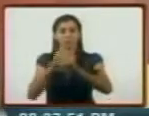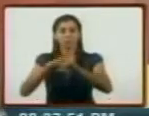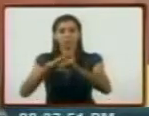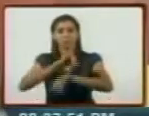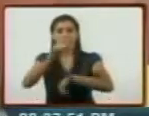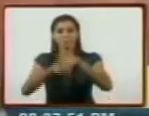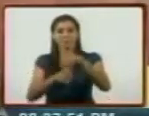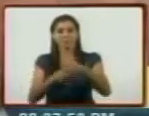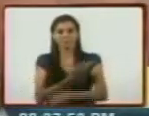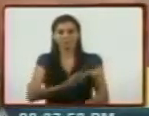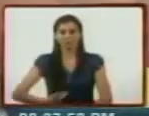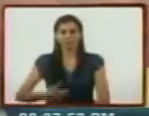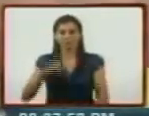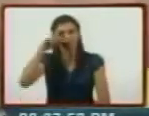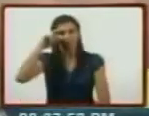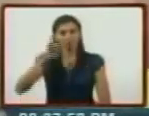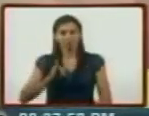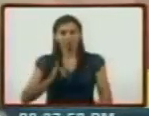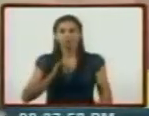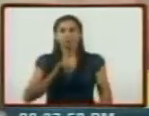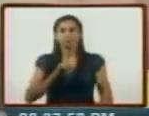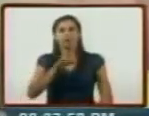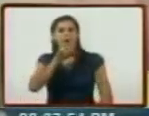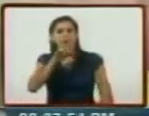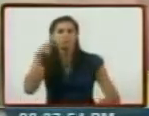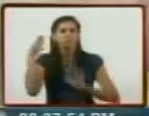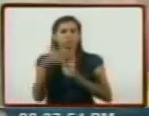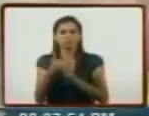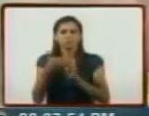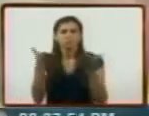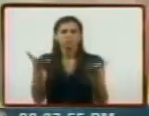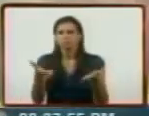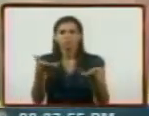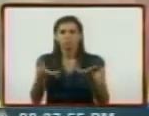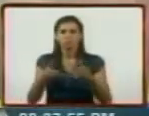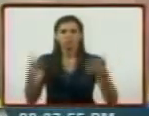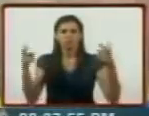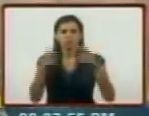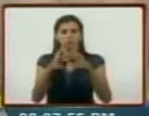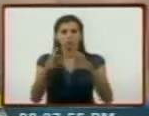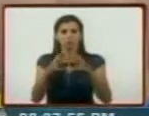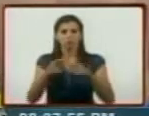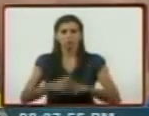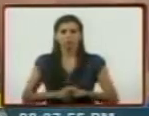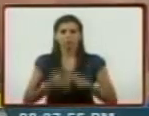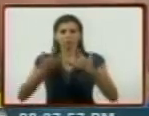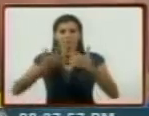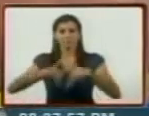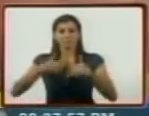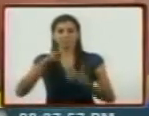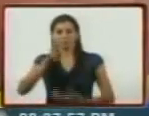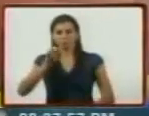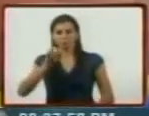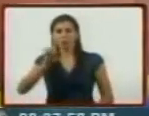de la República, Jorge Arriaza, ofrece un balance a esta hora sobre los resultados de la reunión con Empresas Polar.